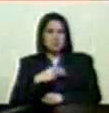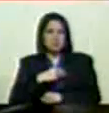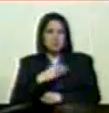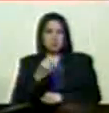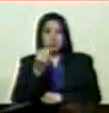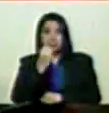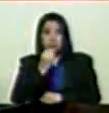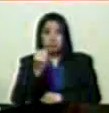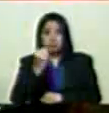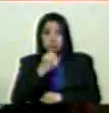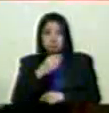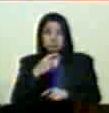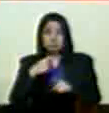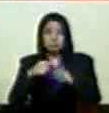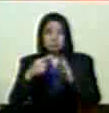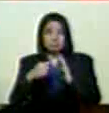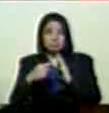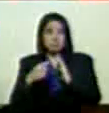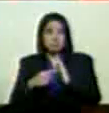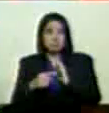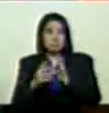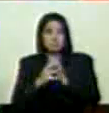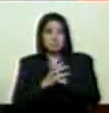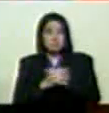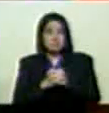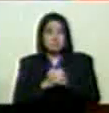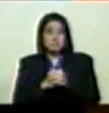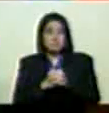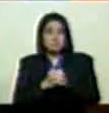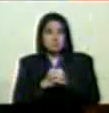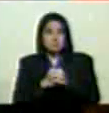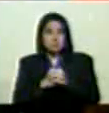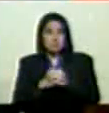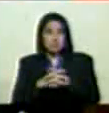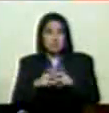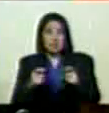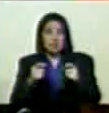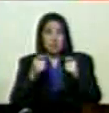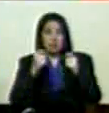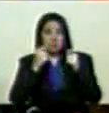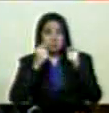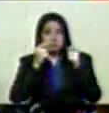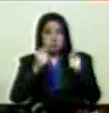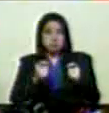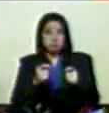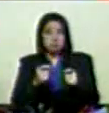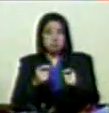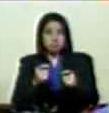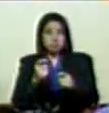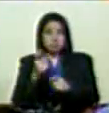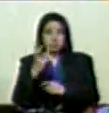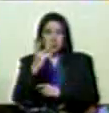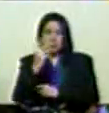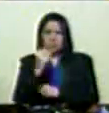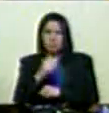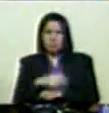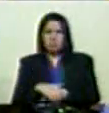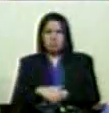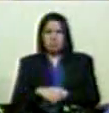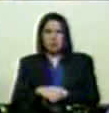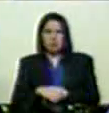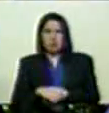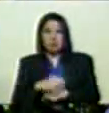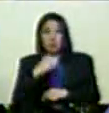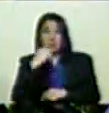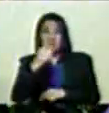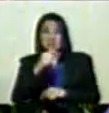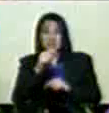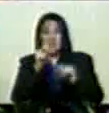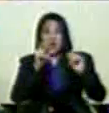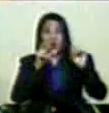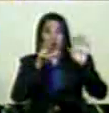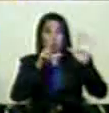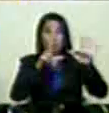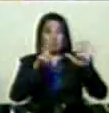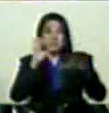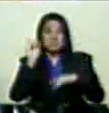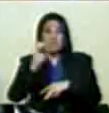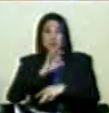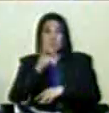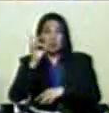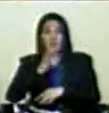abastecimiento soberano y tiene sus criterios de asignación. Pero usted decía que el 80% de las